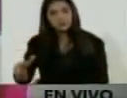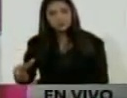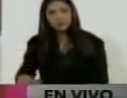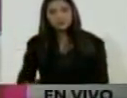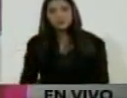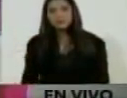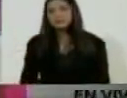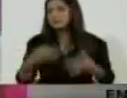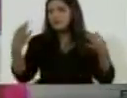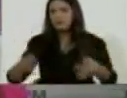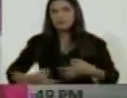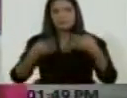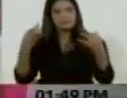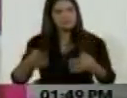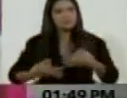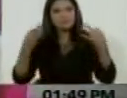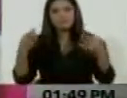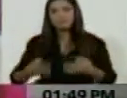permanente.